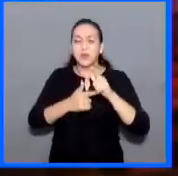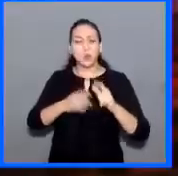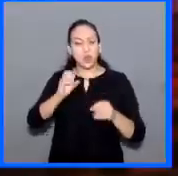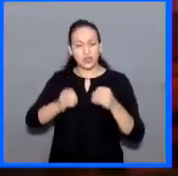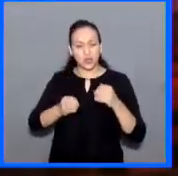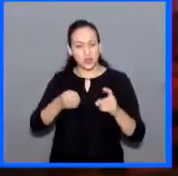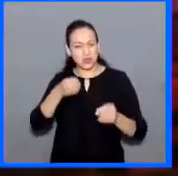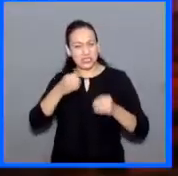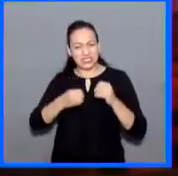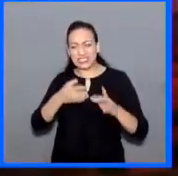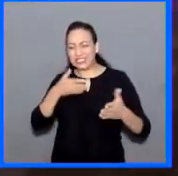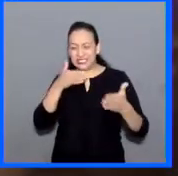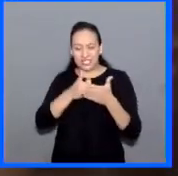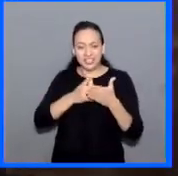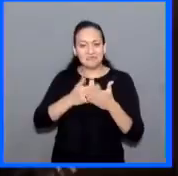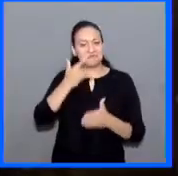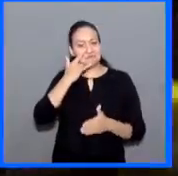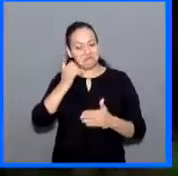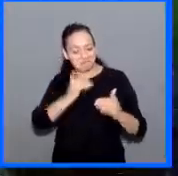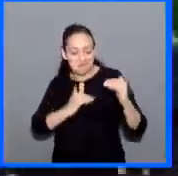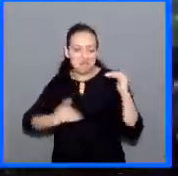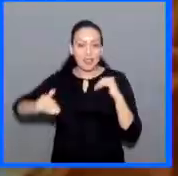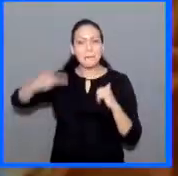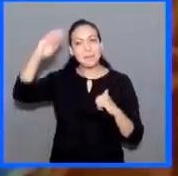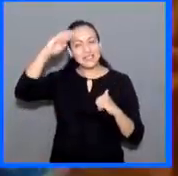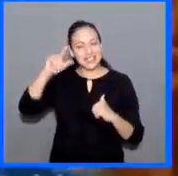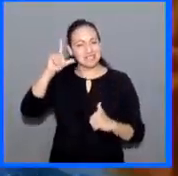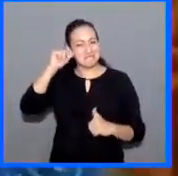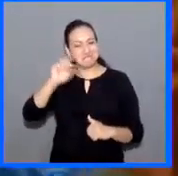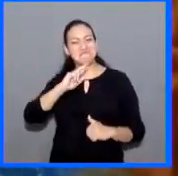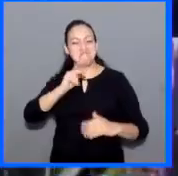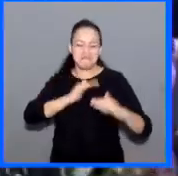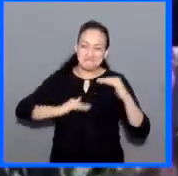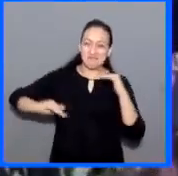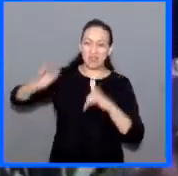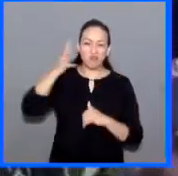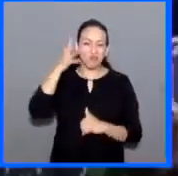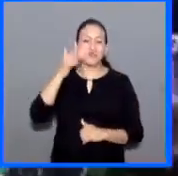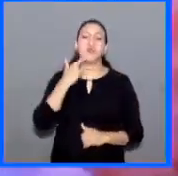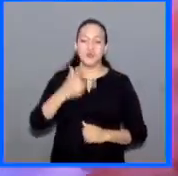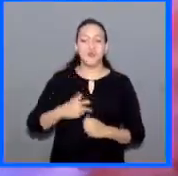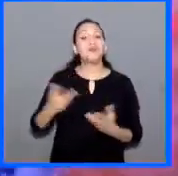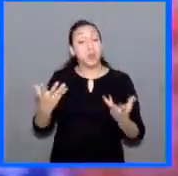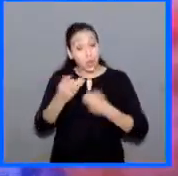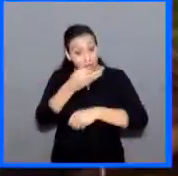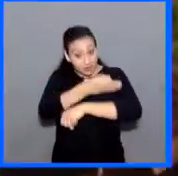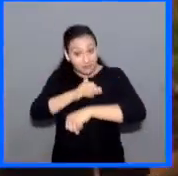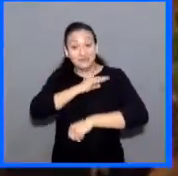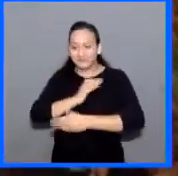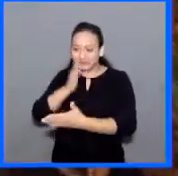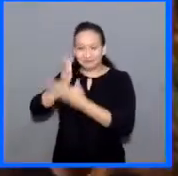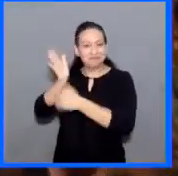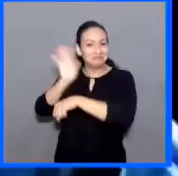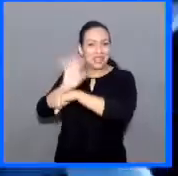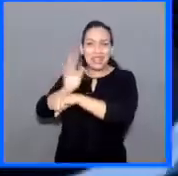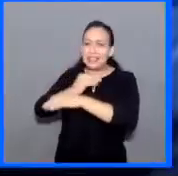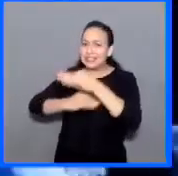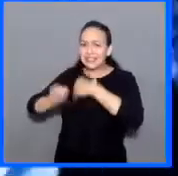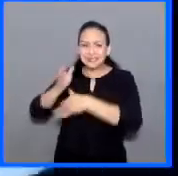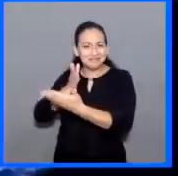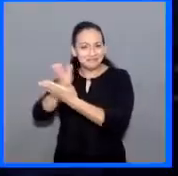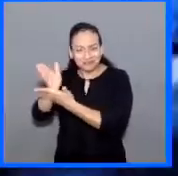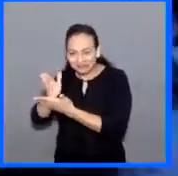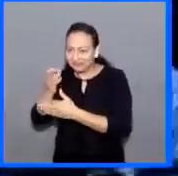a creer que un mejor mañana siempre es posible. Disfrútala en familia en todos los cines comerciales, cineclubes y